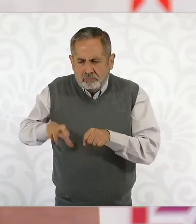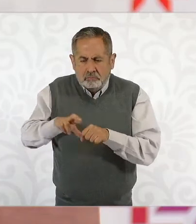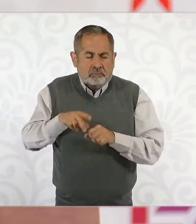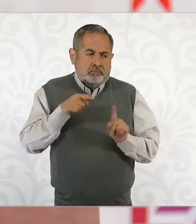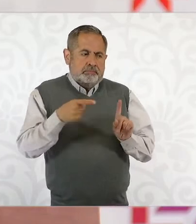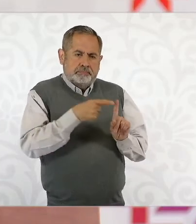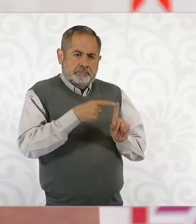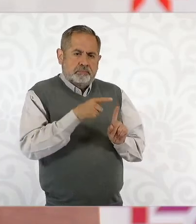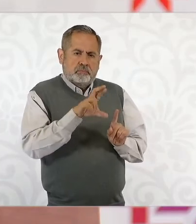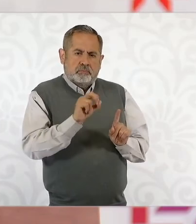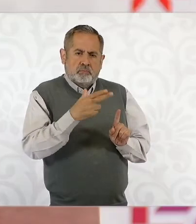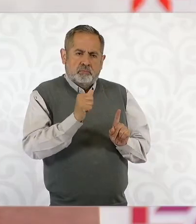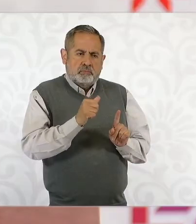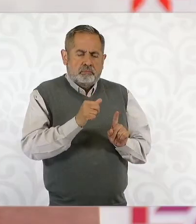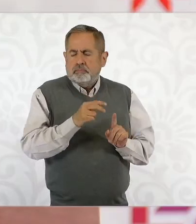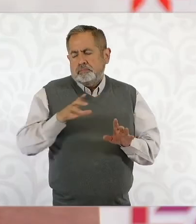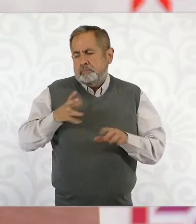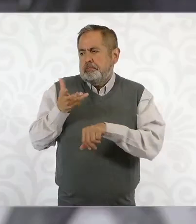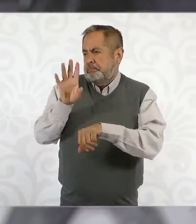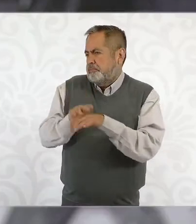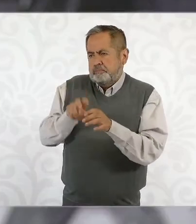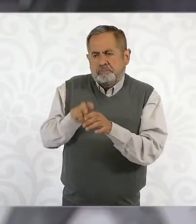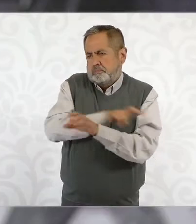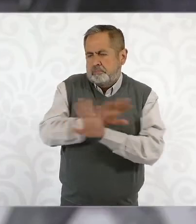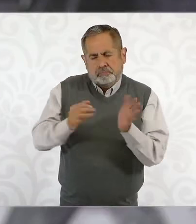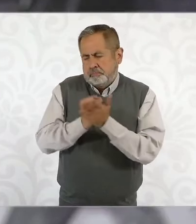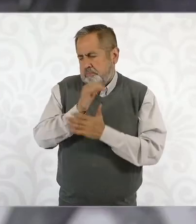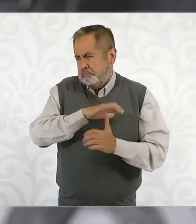pidió licencia definitiva el gobernador Rocha,